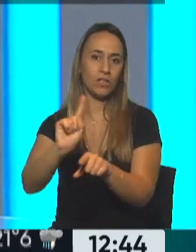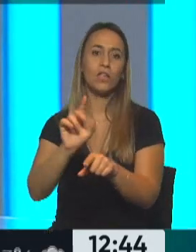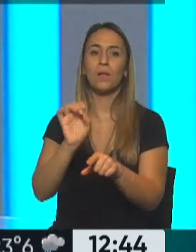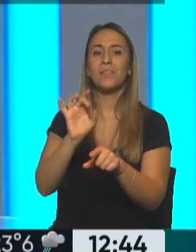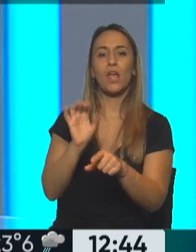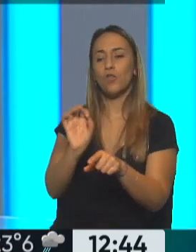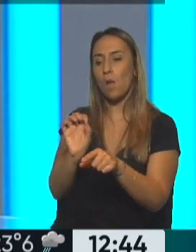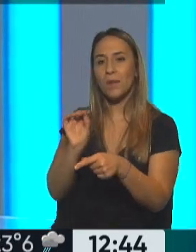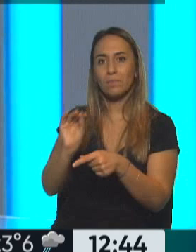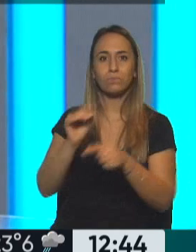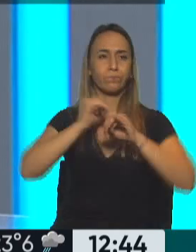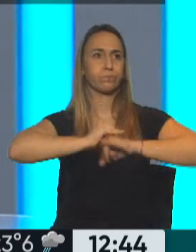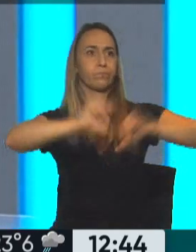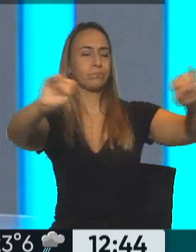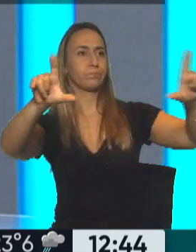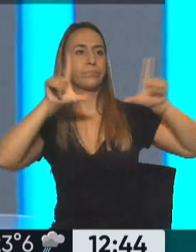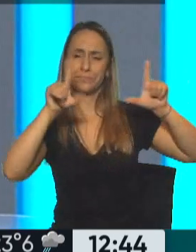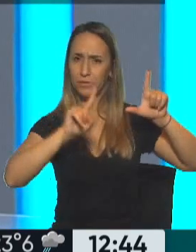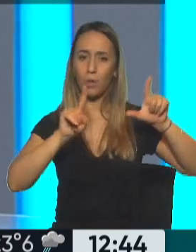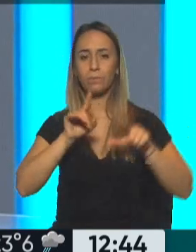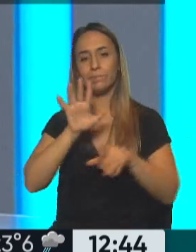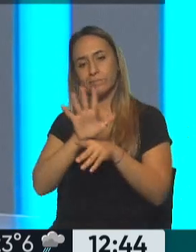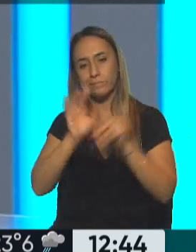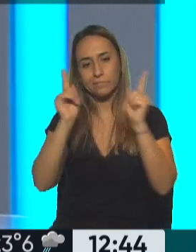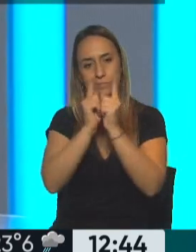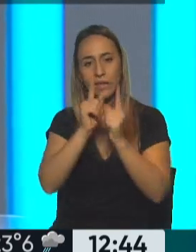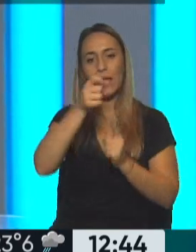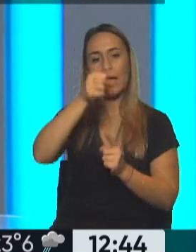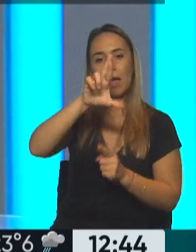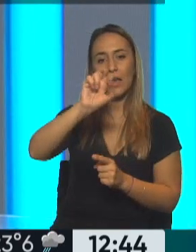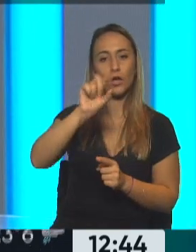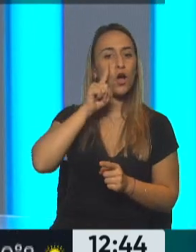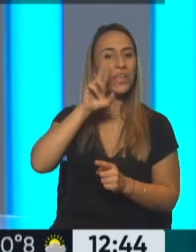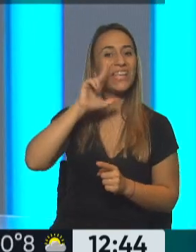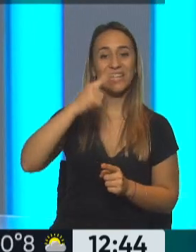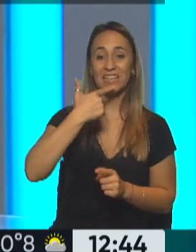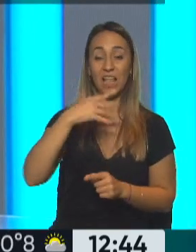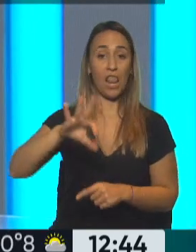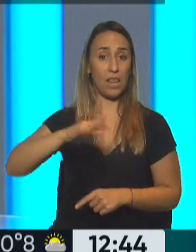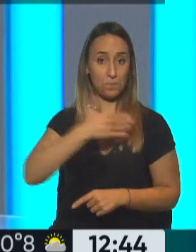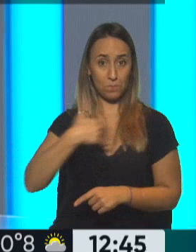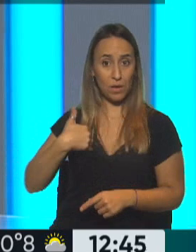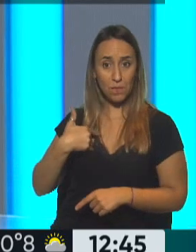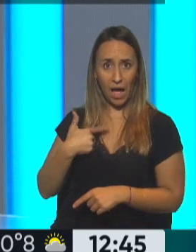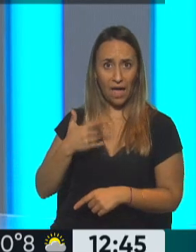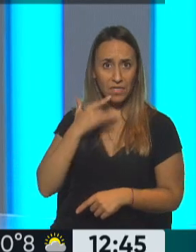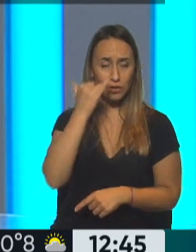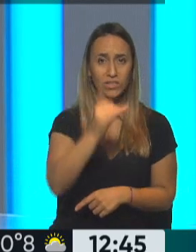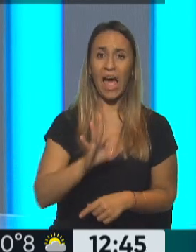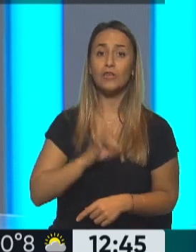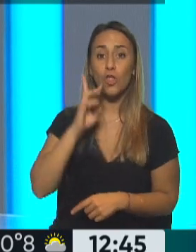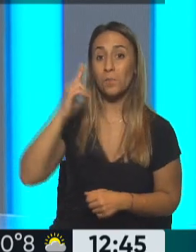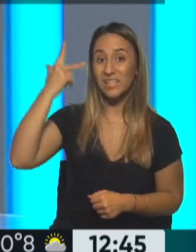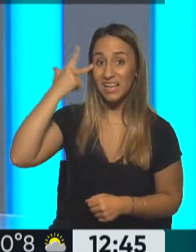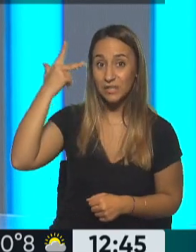revictimizarla, ¿no? Que la mamá viene haciendo denuncias desde el año 2018 de que había sido abusada por su abuelo. Paterno.